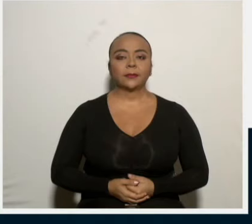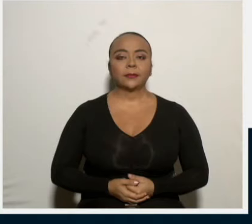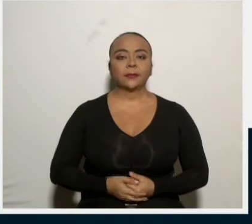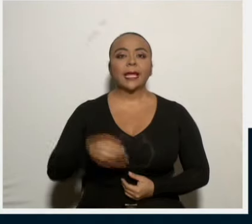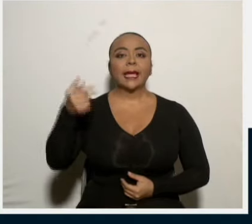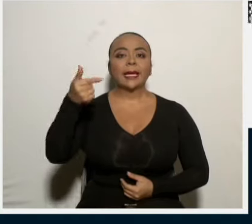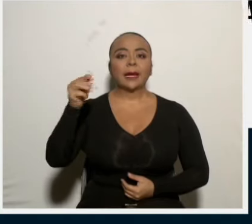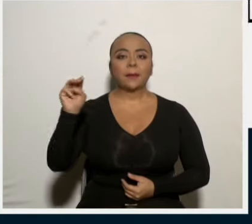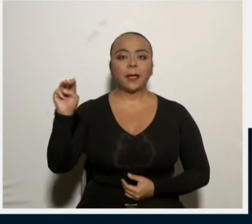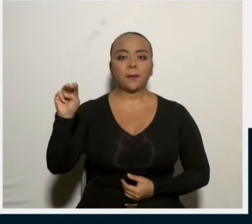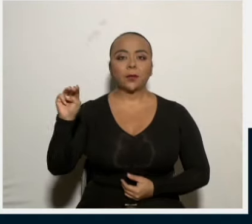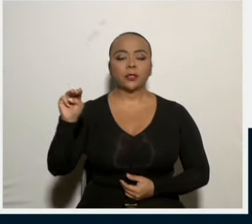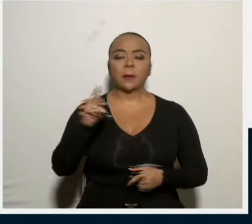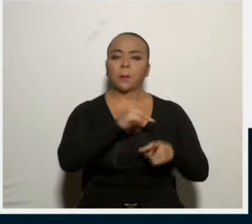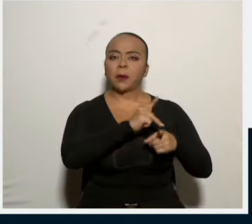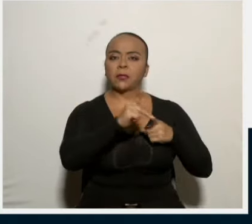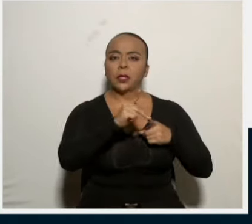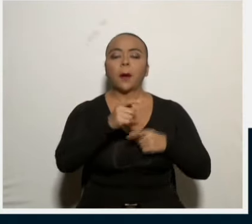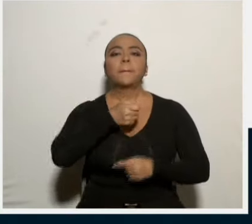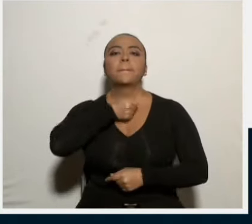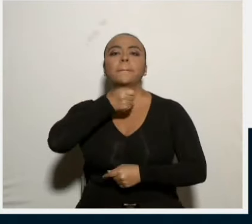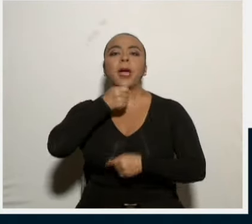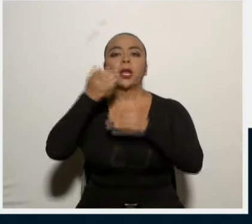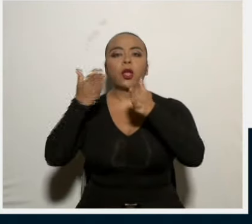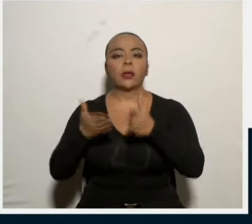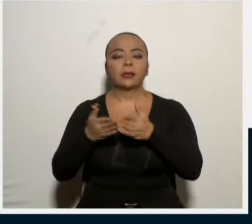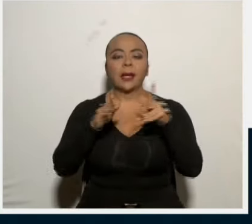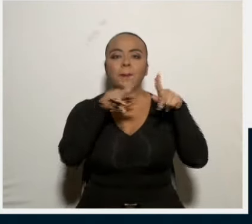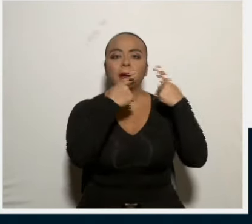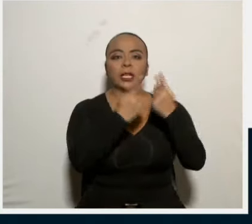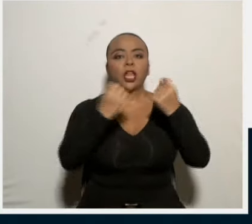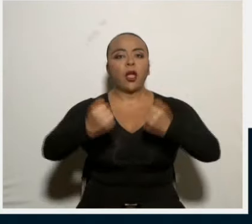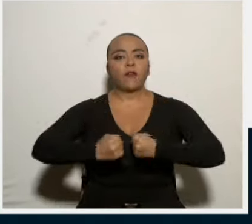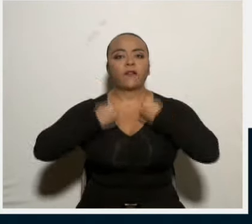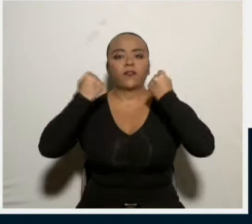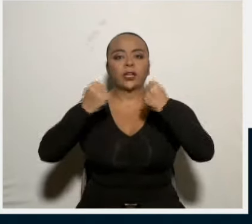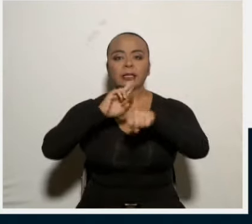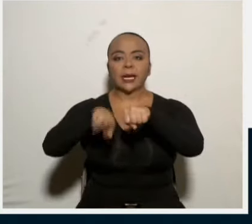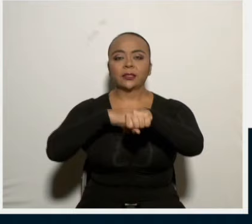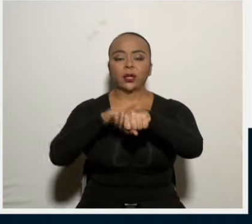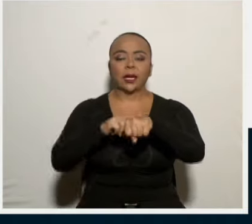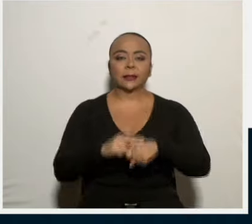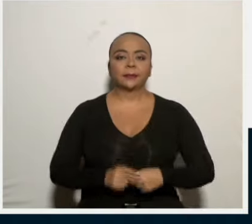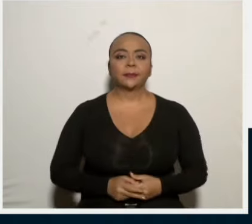Gravy Moya Carpio, profesión periodista, Partido Fuerza Nacional.